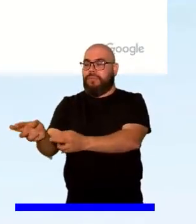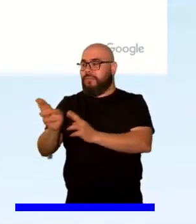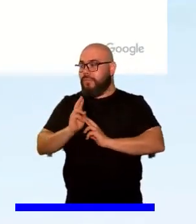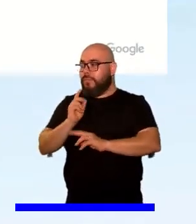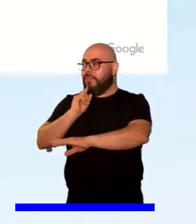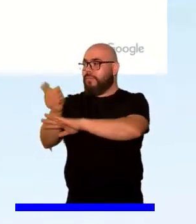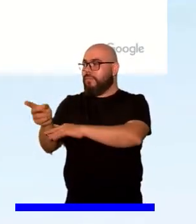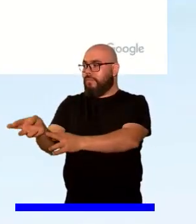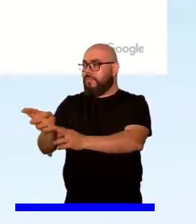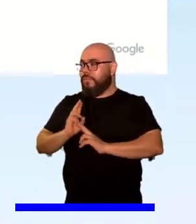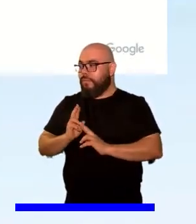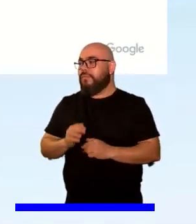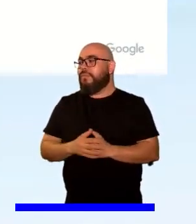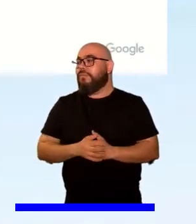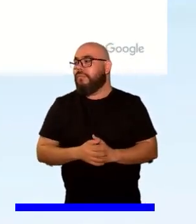oye,